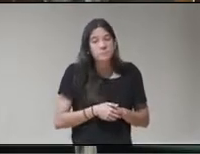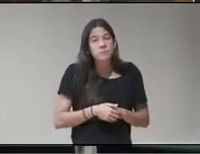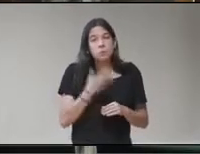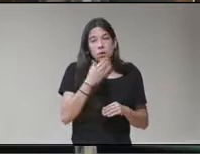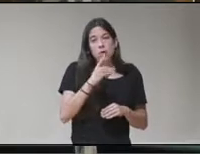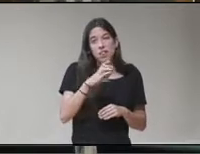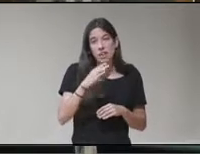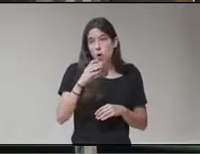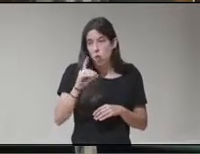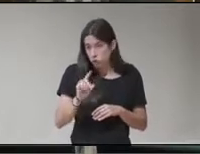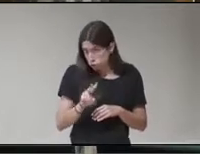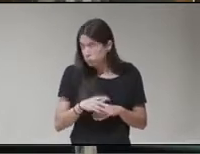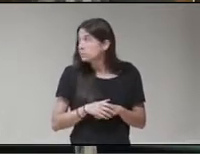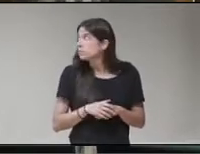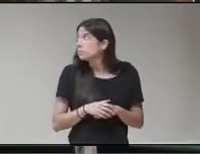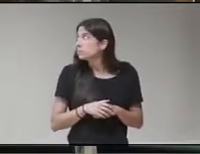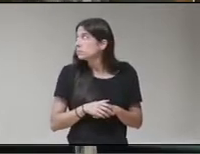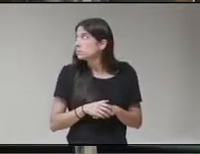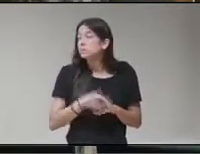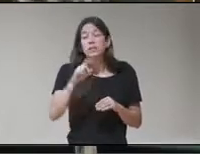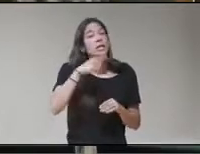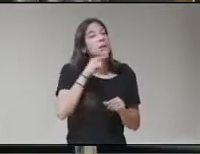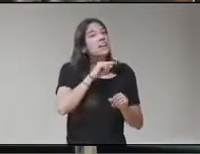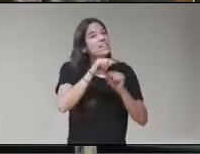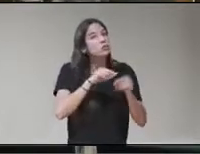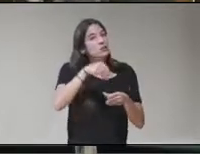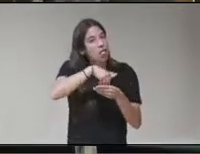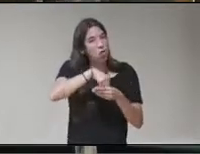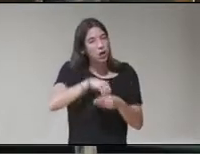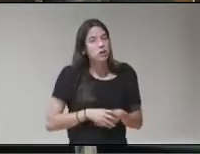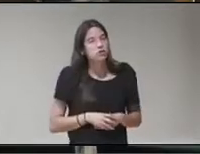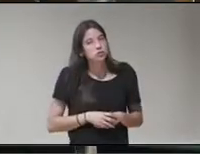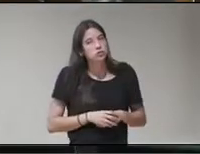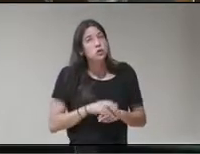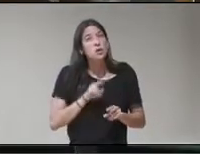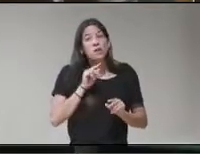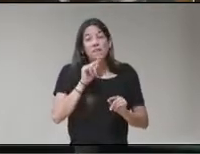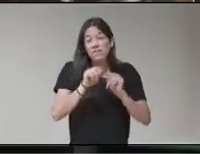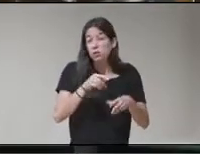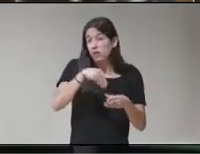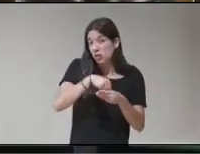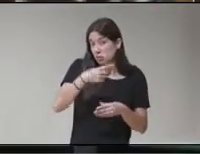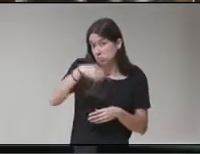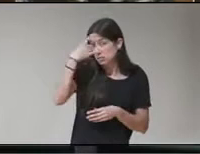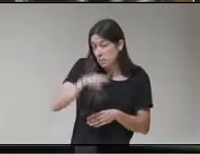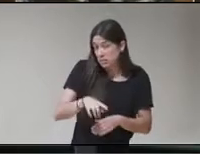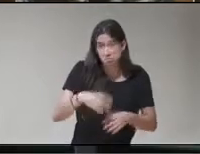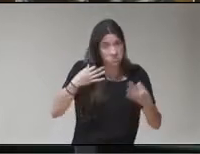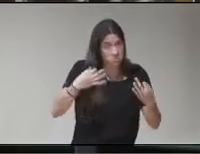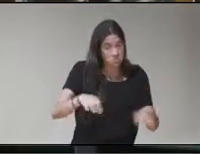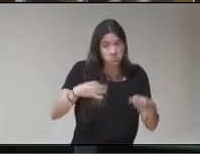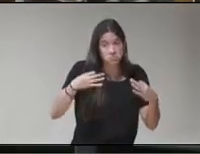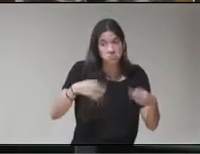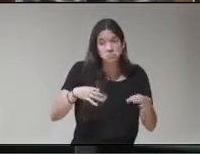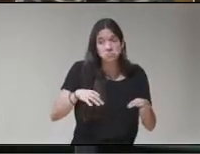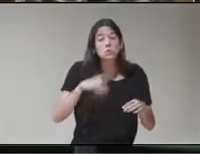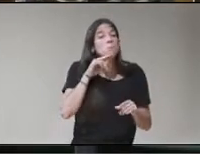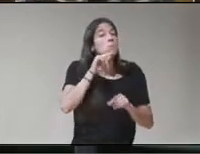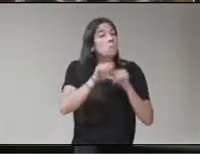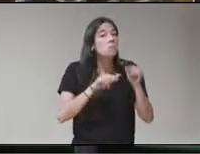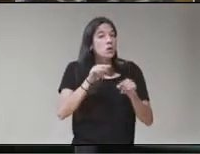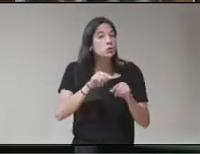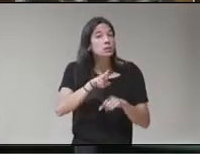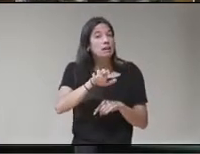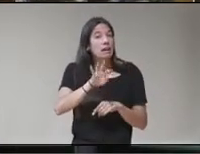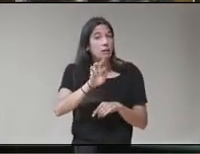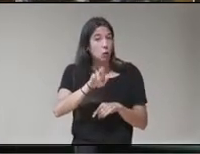ejemplo, y los virus endógenos. Los virus endógenos, como sabéis, son simplemente virus,